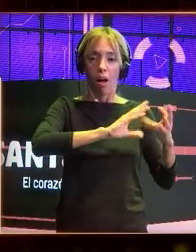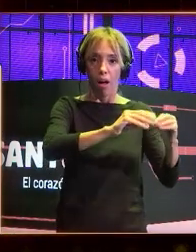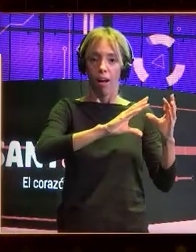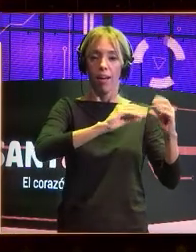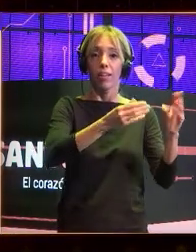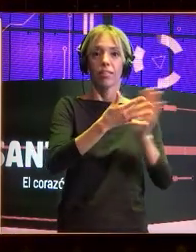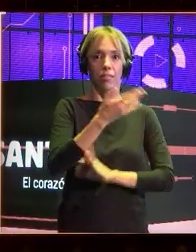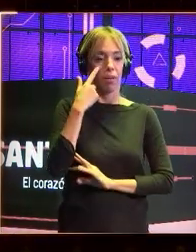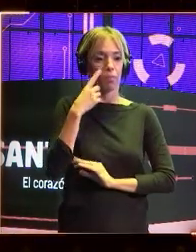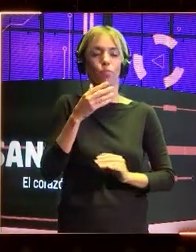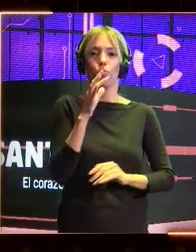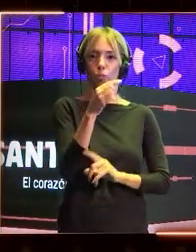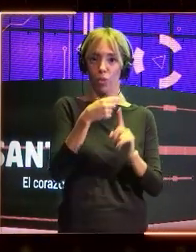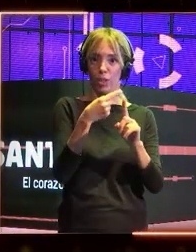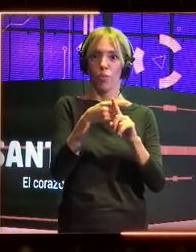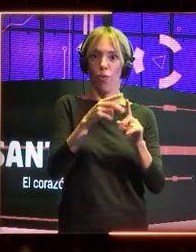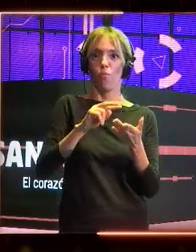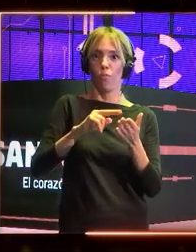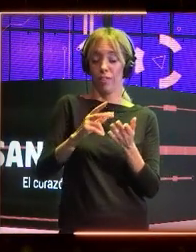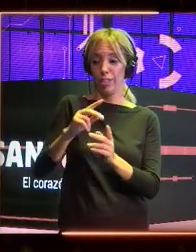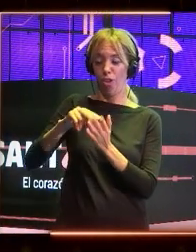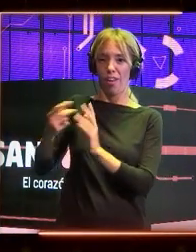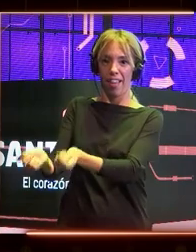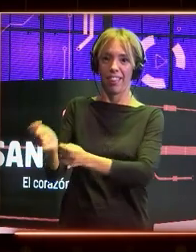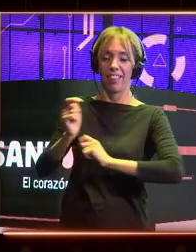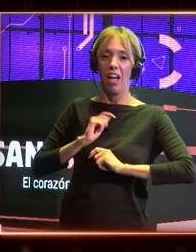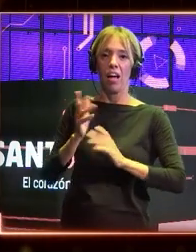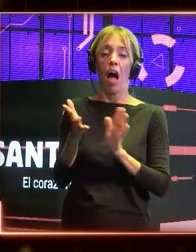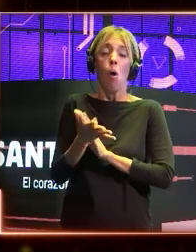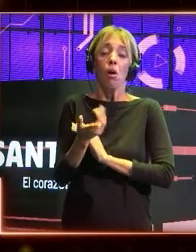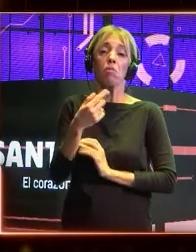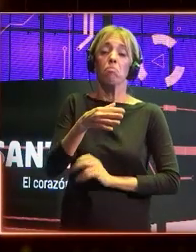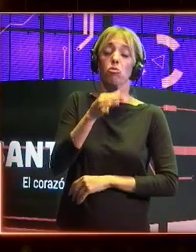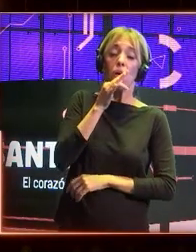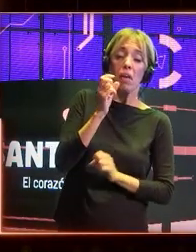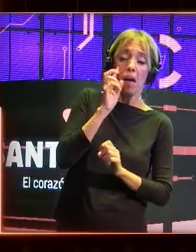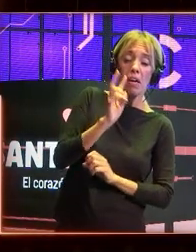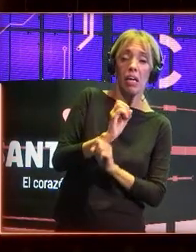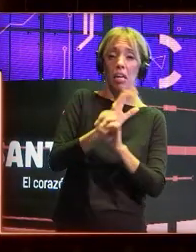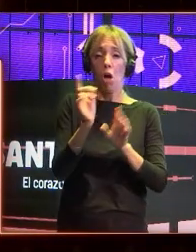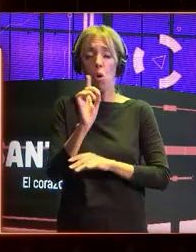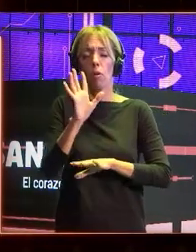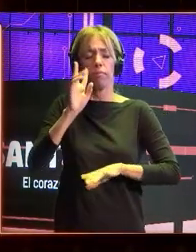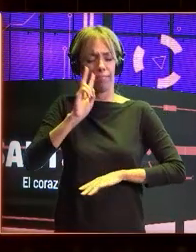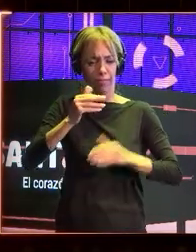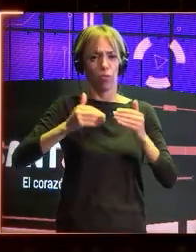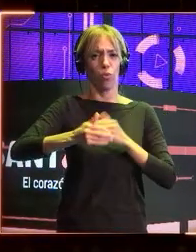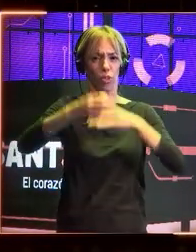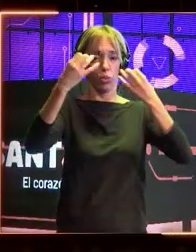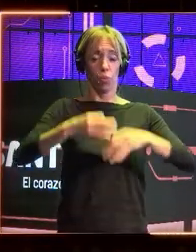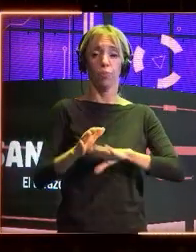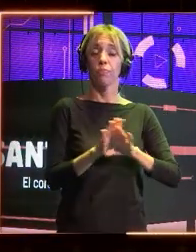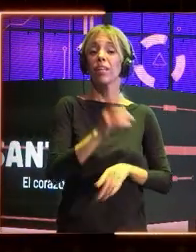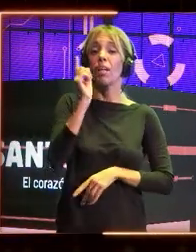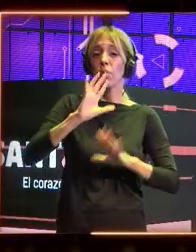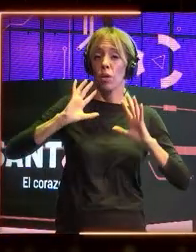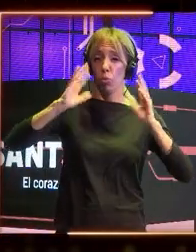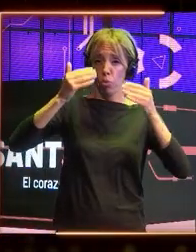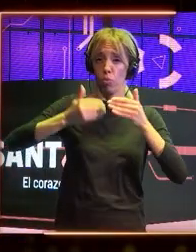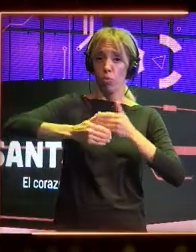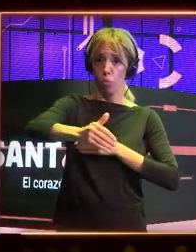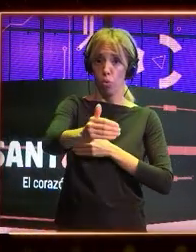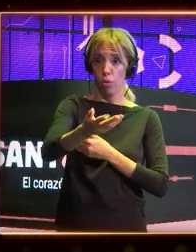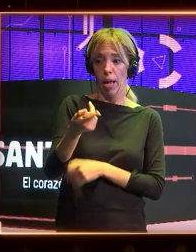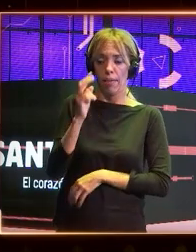de las grandes virtudes que va a traer esta tecnología aunque no sea tan evidente y otra Revolución que vamos a vivir hemos hablado del impacto que